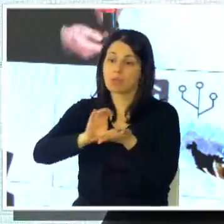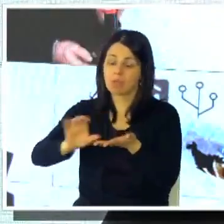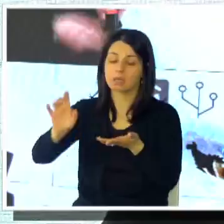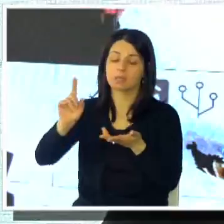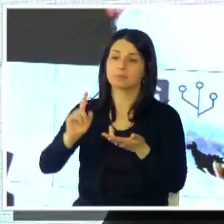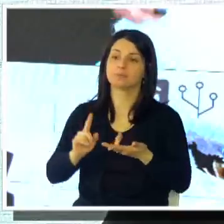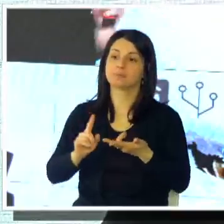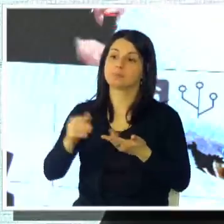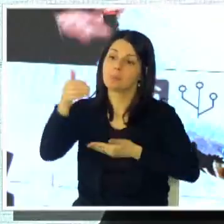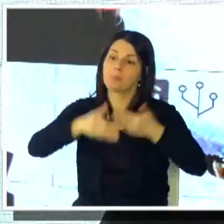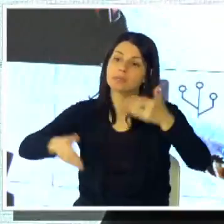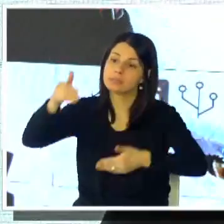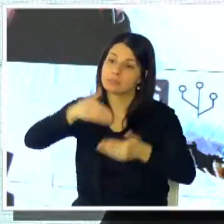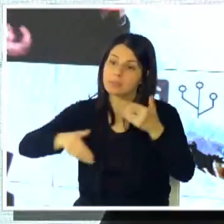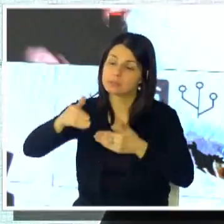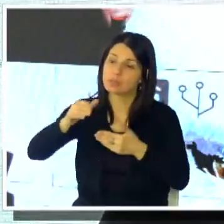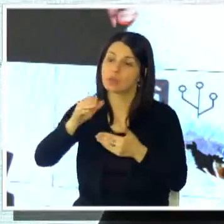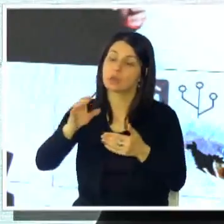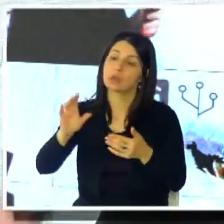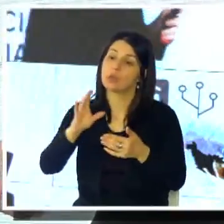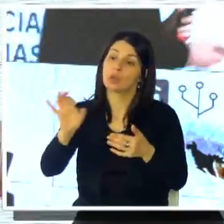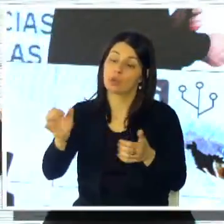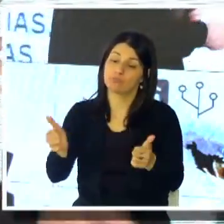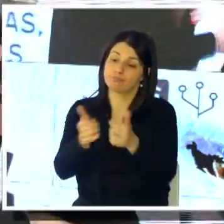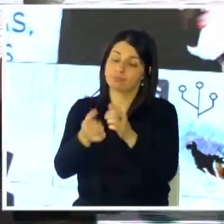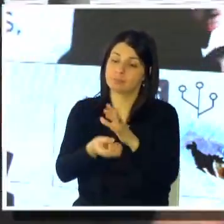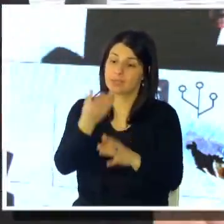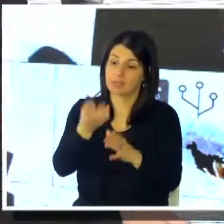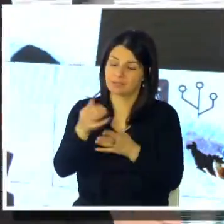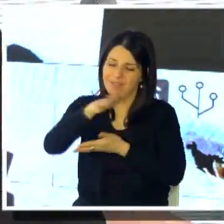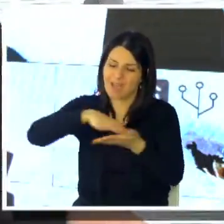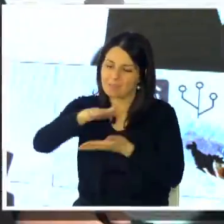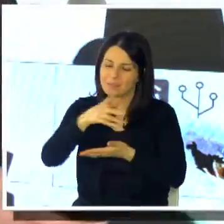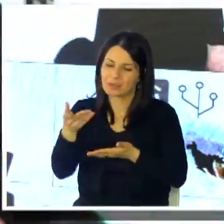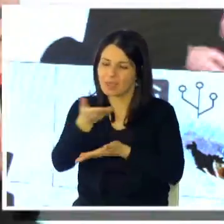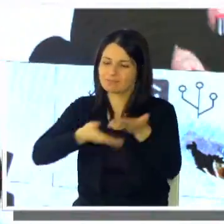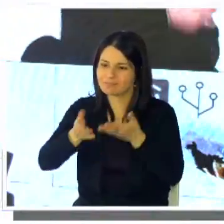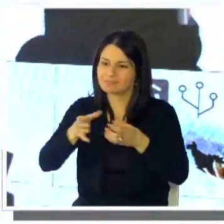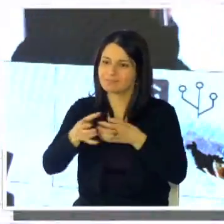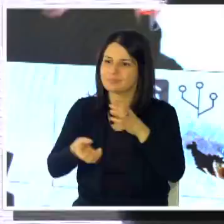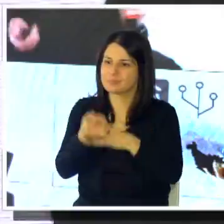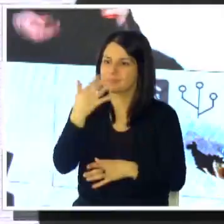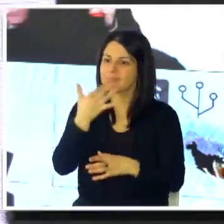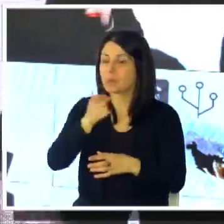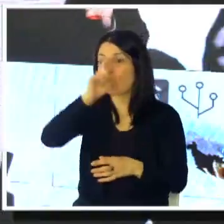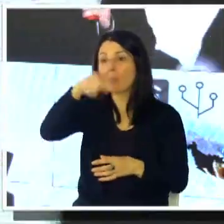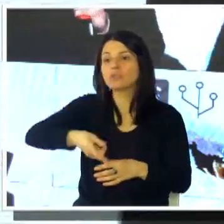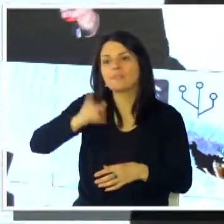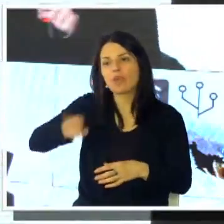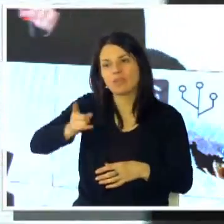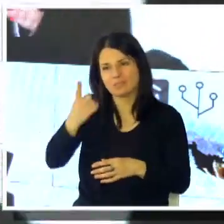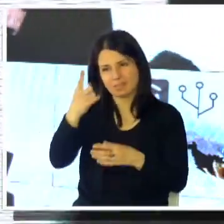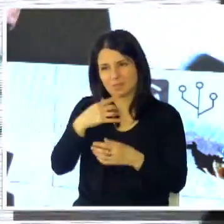participación, co-creación, generar ámbitos de co-creación. Por ejemplo, el Montevideo Decide es un ejemplo de